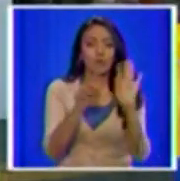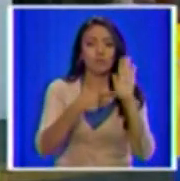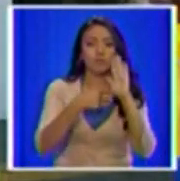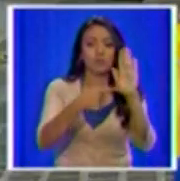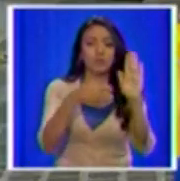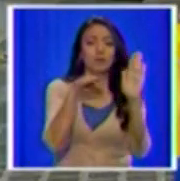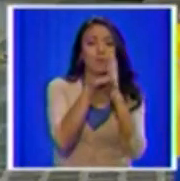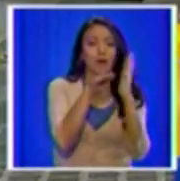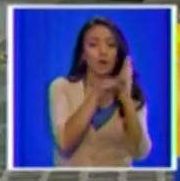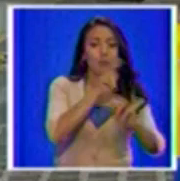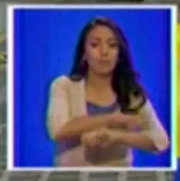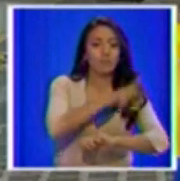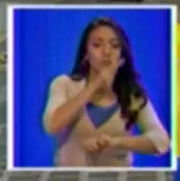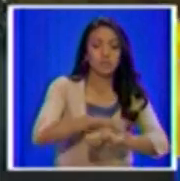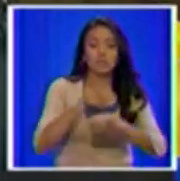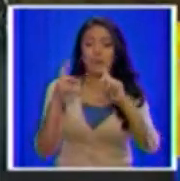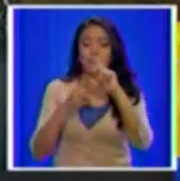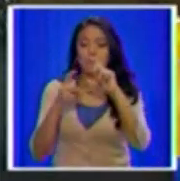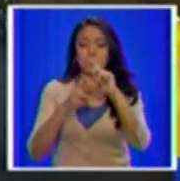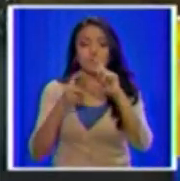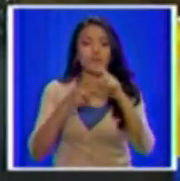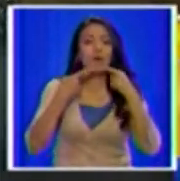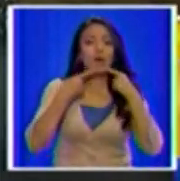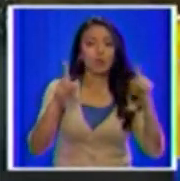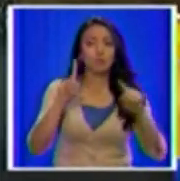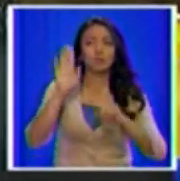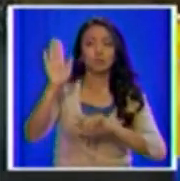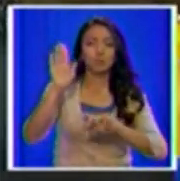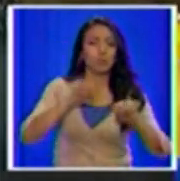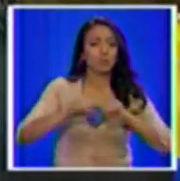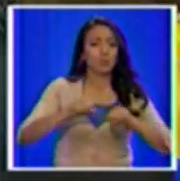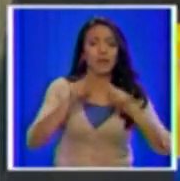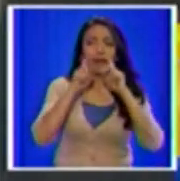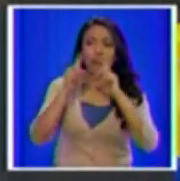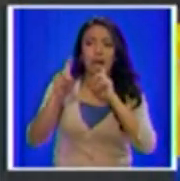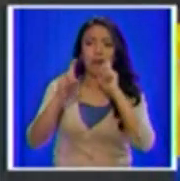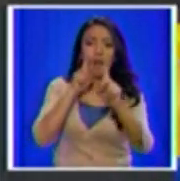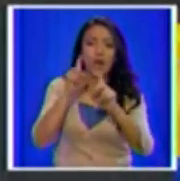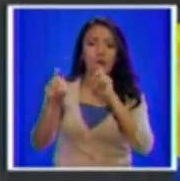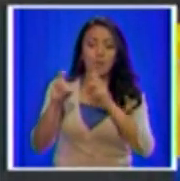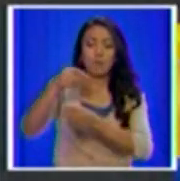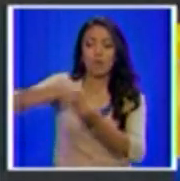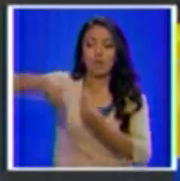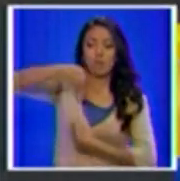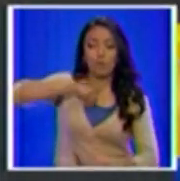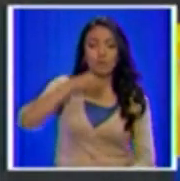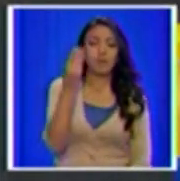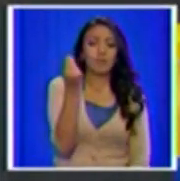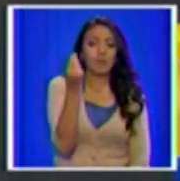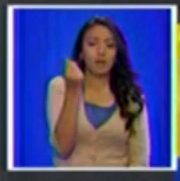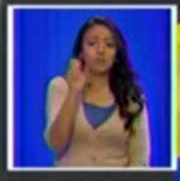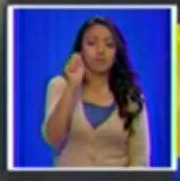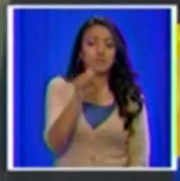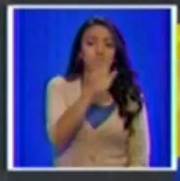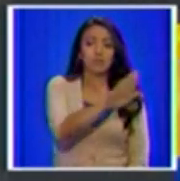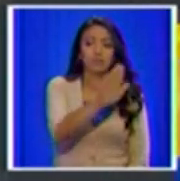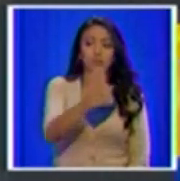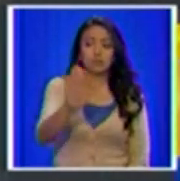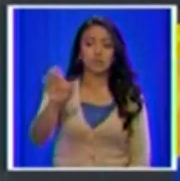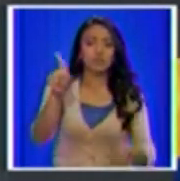bancos Pichincha y Pacífico anunciaron que gestionarán todos los reclamos y se devolverá el dinero en los casos en los que